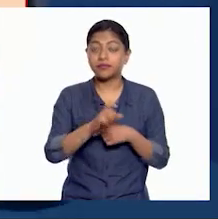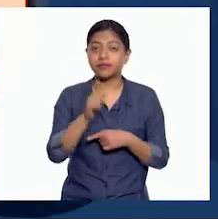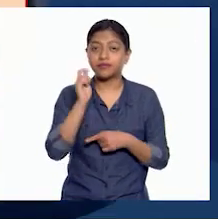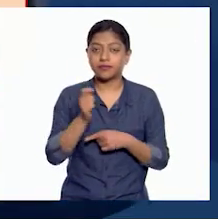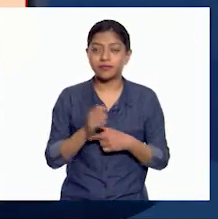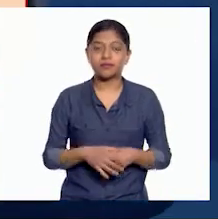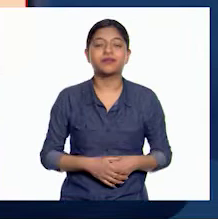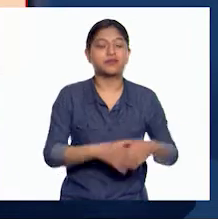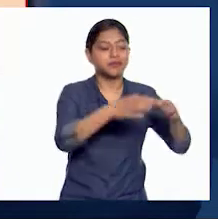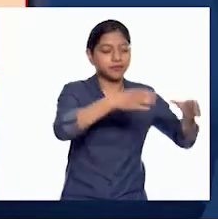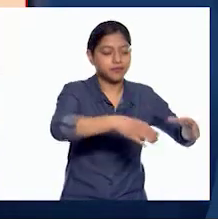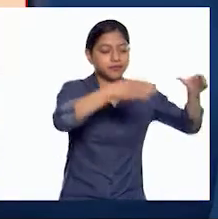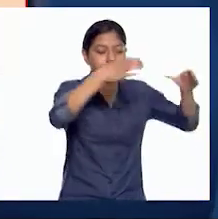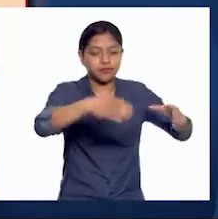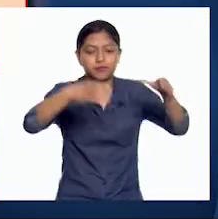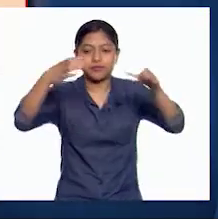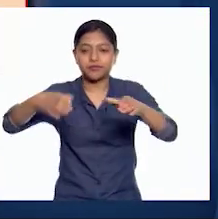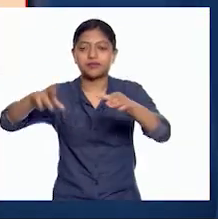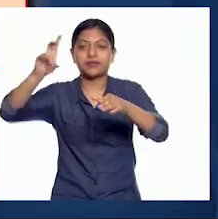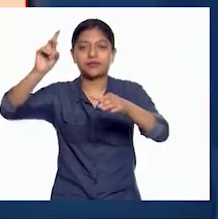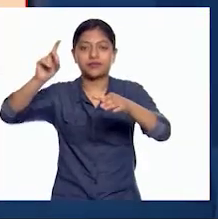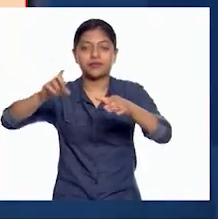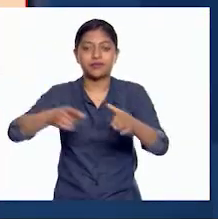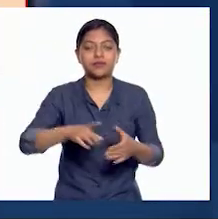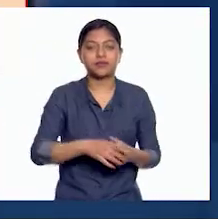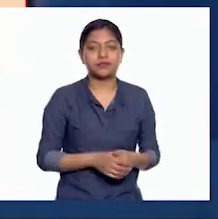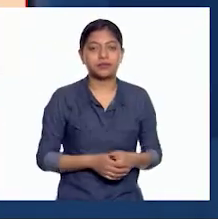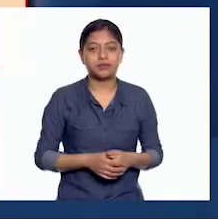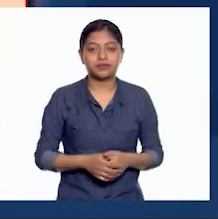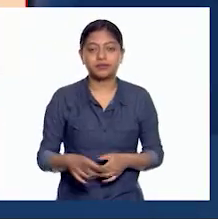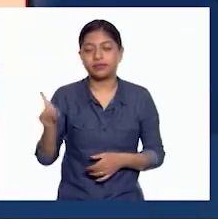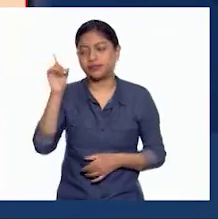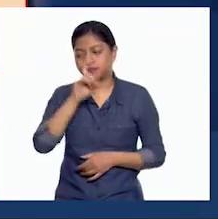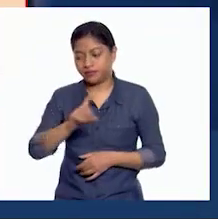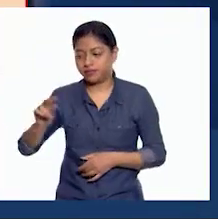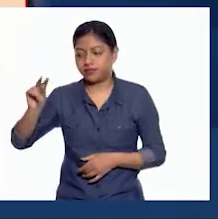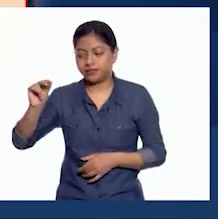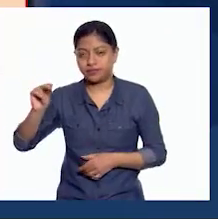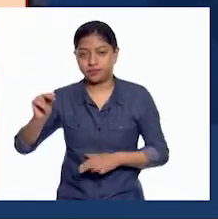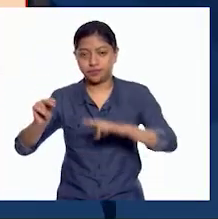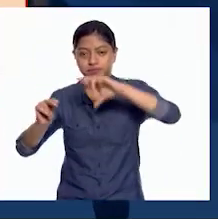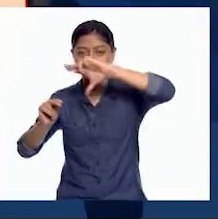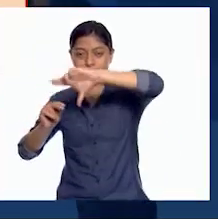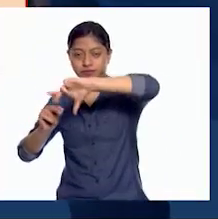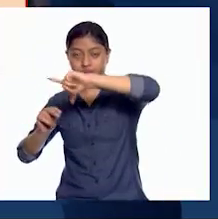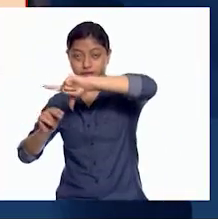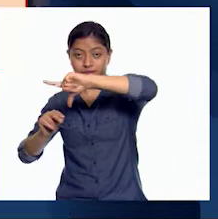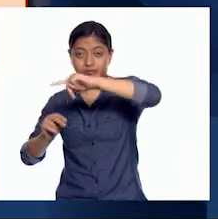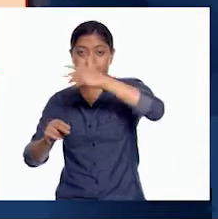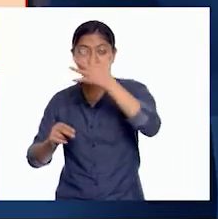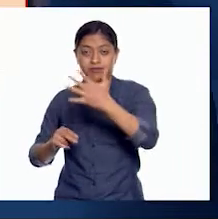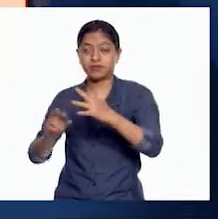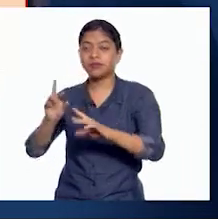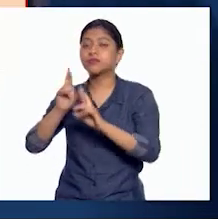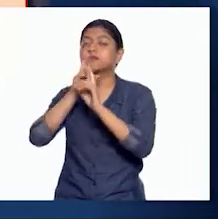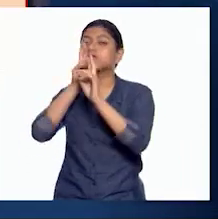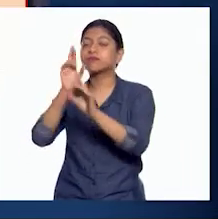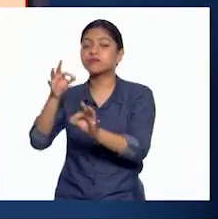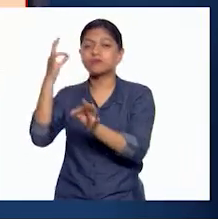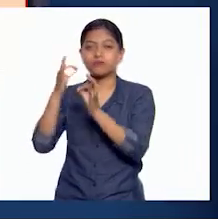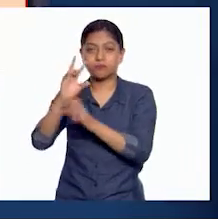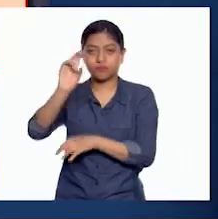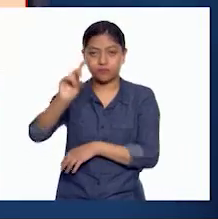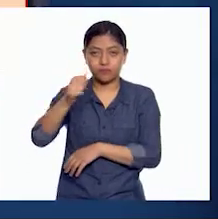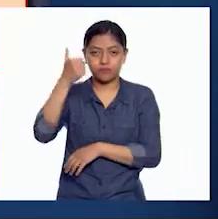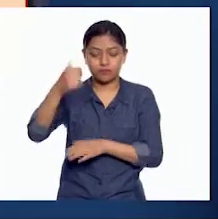aquí 30 garrafones. Mientras que 180 entre 5 es igual a 36.